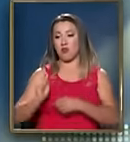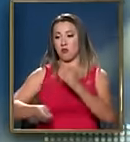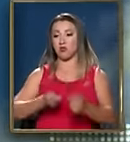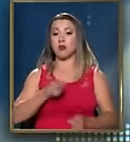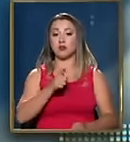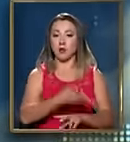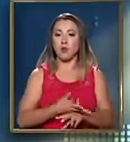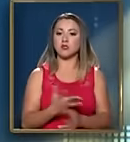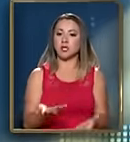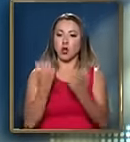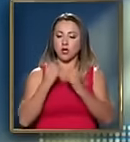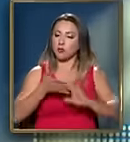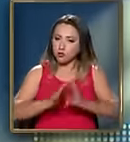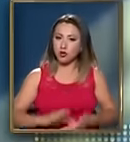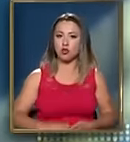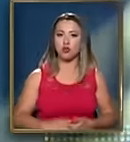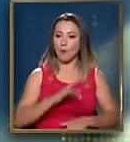quitaron, ¿cachai? A ese nivel, güey.